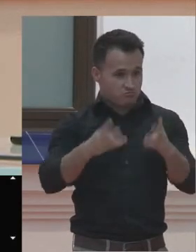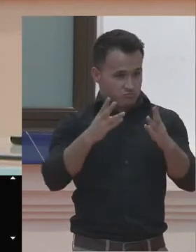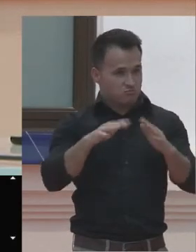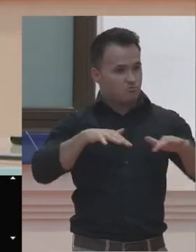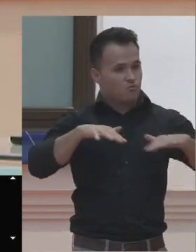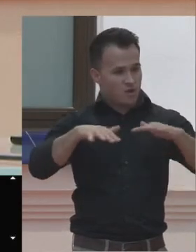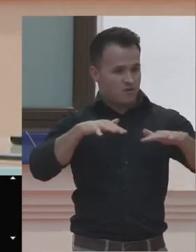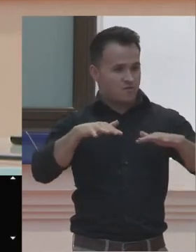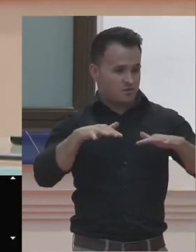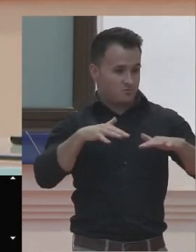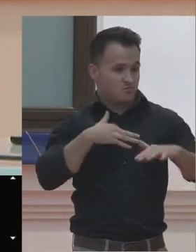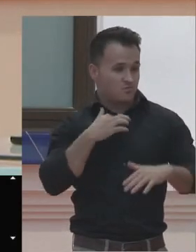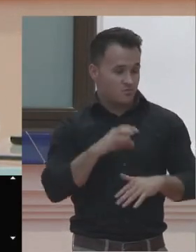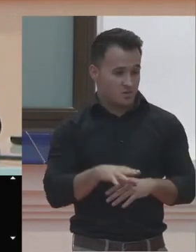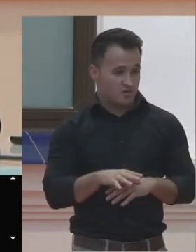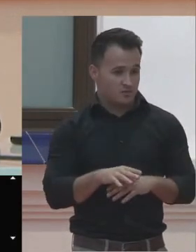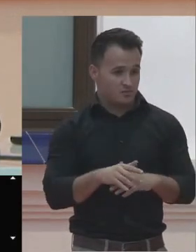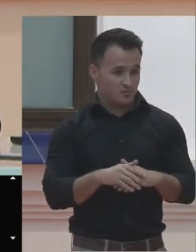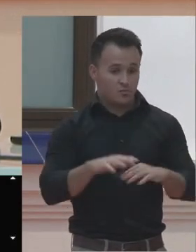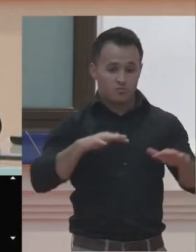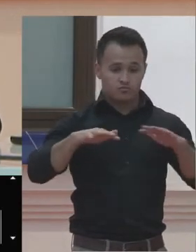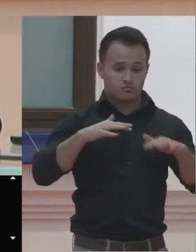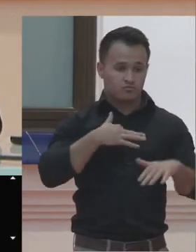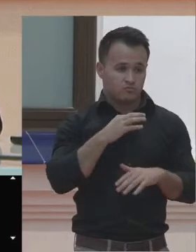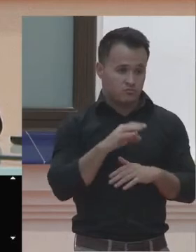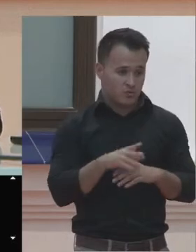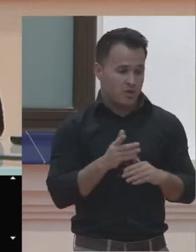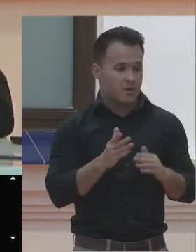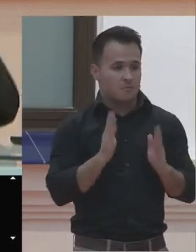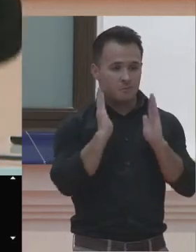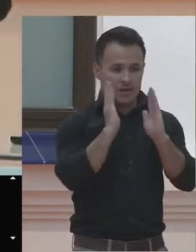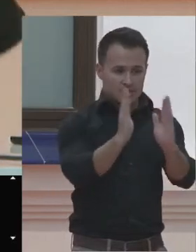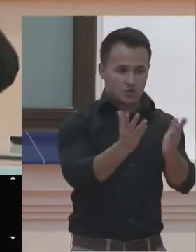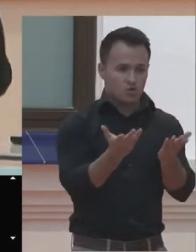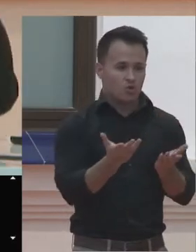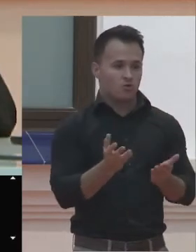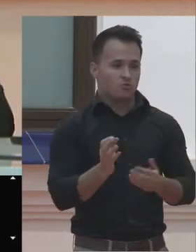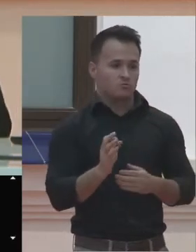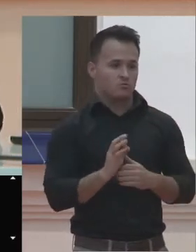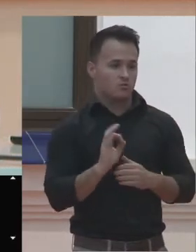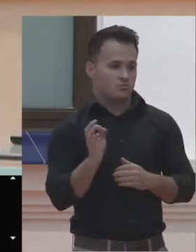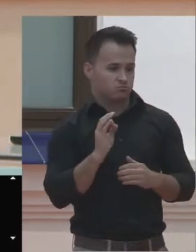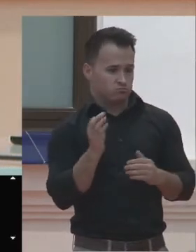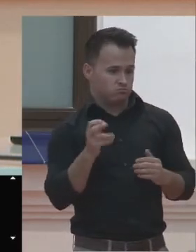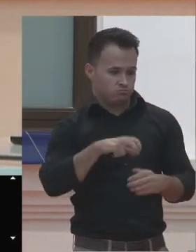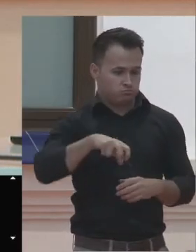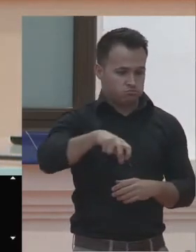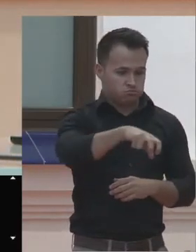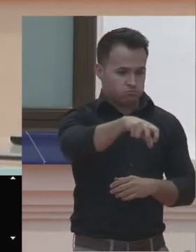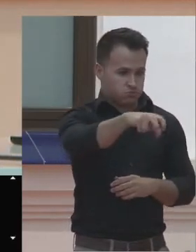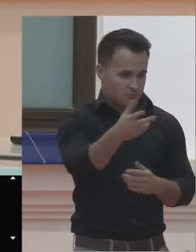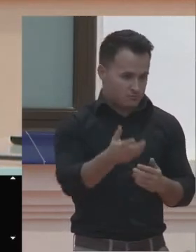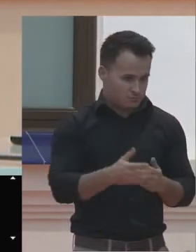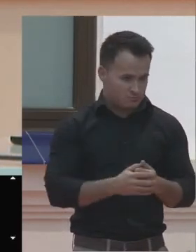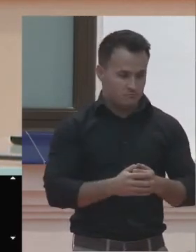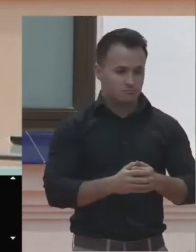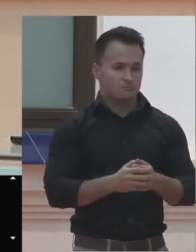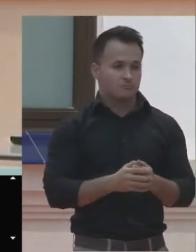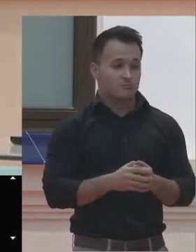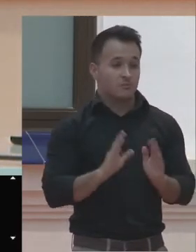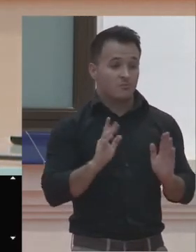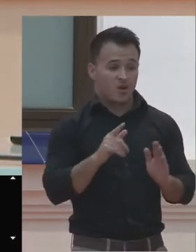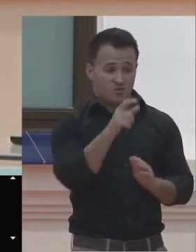comercio que va a poder moverse y deambular por todos los pasillos y comprar los productos. Pues el ciudadano no